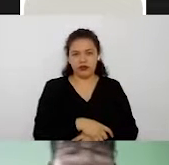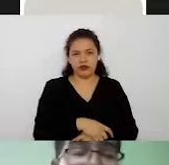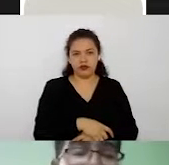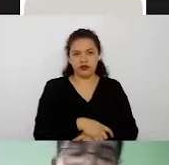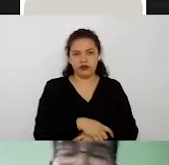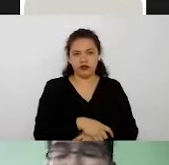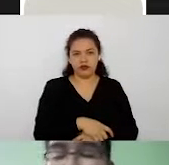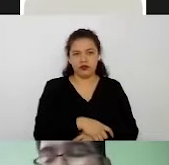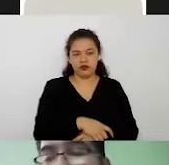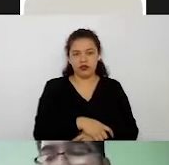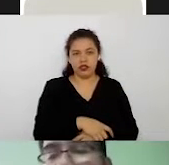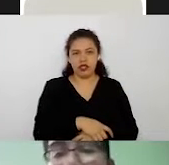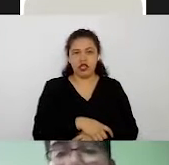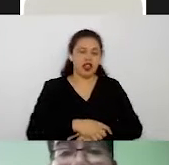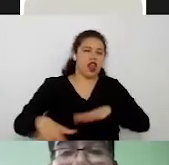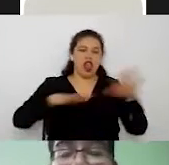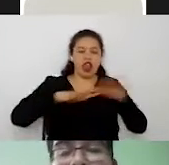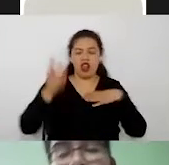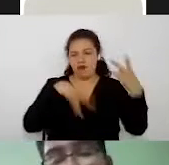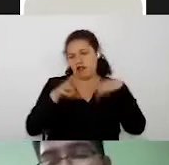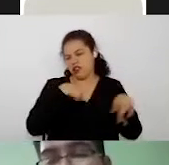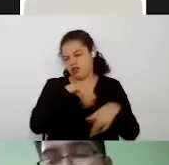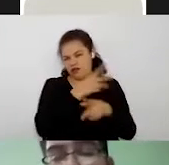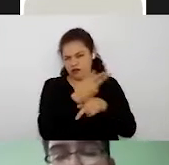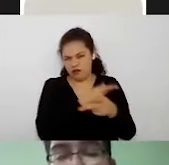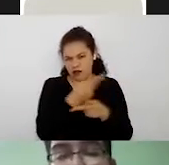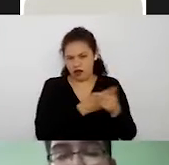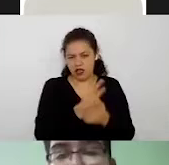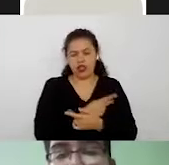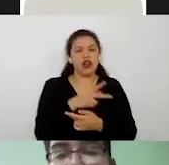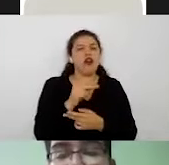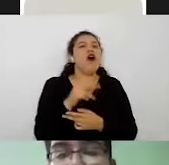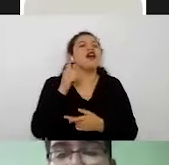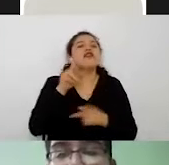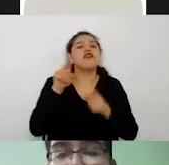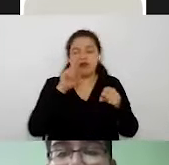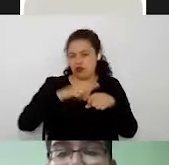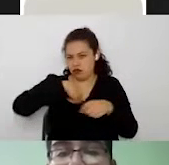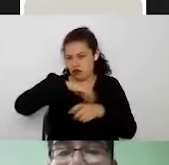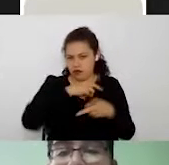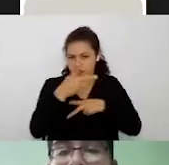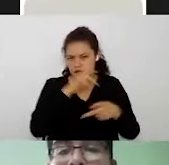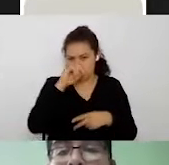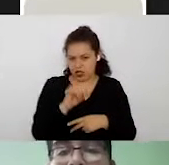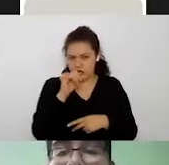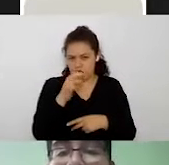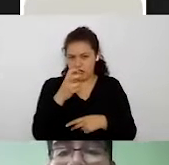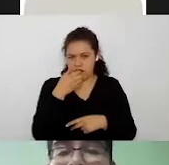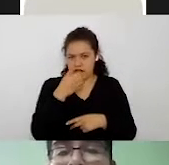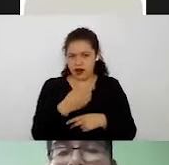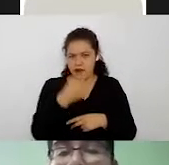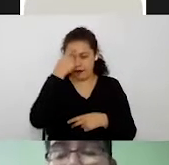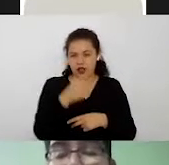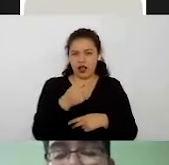gran terremoto que va a venir y que hay que estar preparados. Es normal que estemos preparados, para eso es todo esto de la protección civil, para